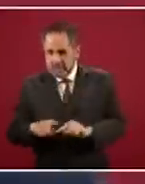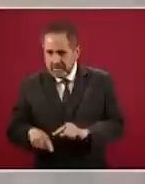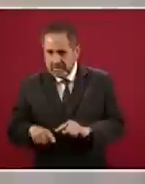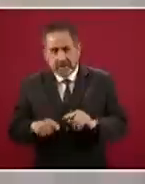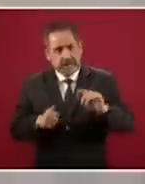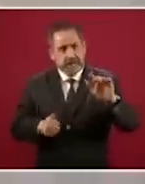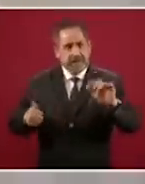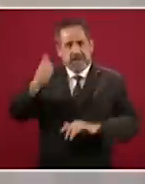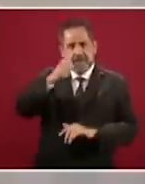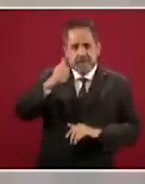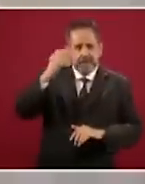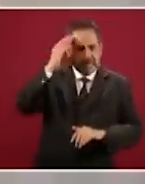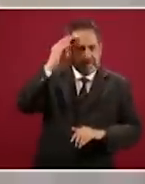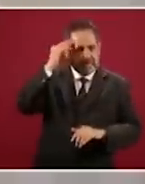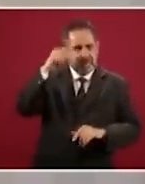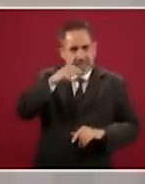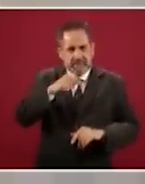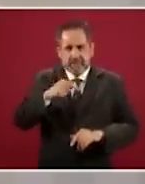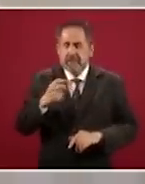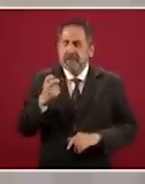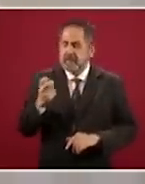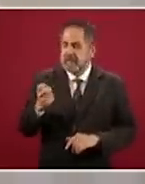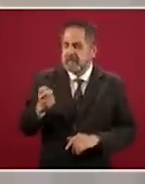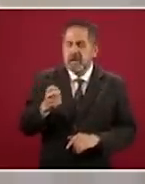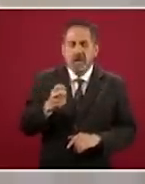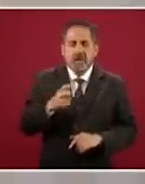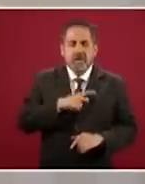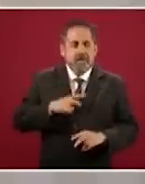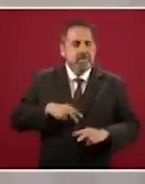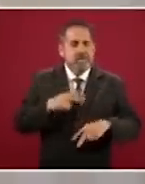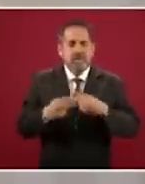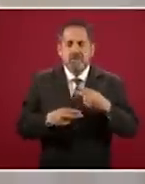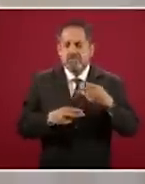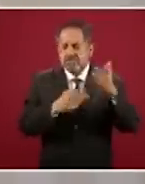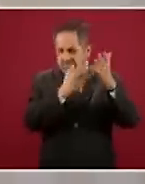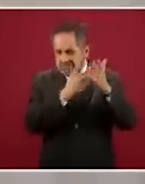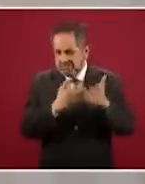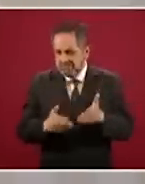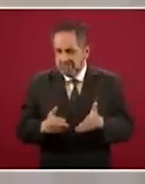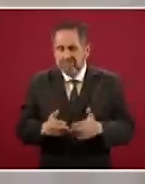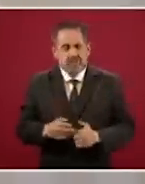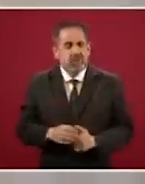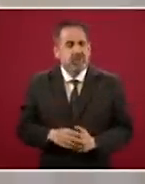Arriba. Y esto tiene que ir